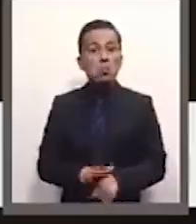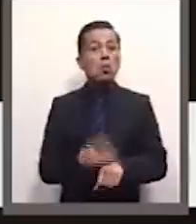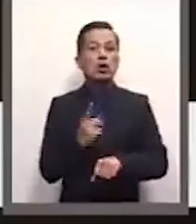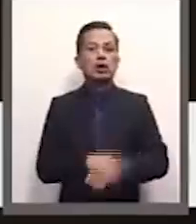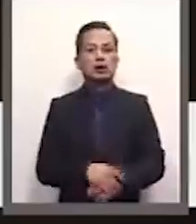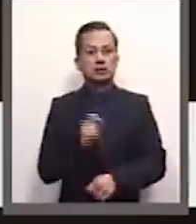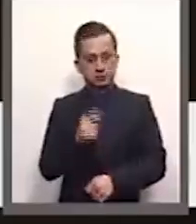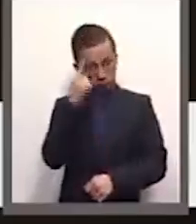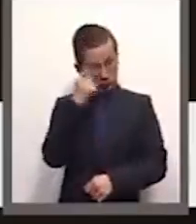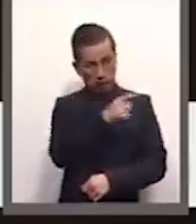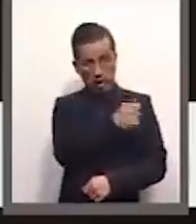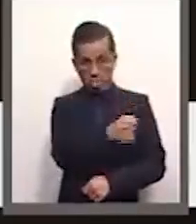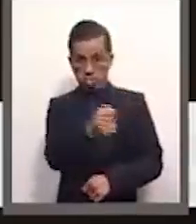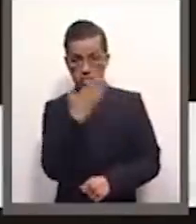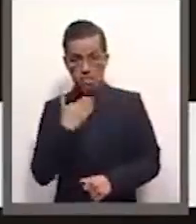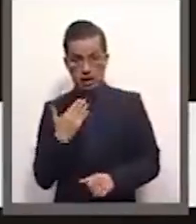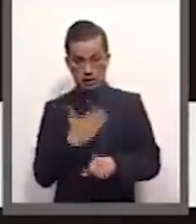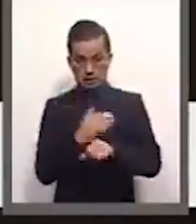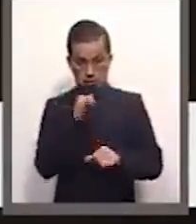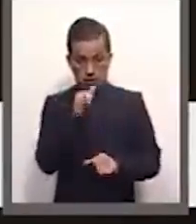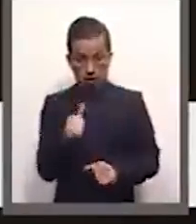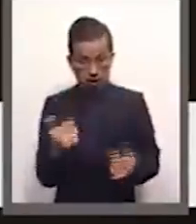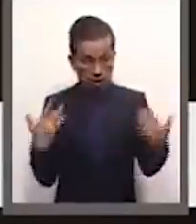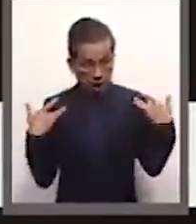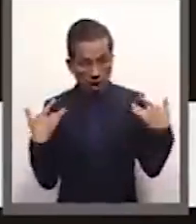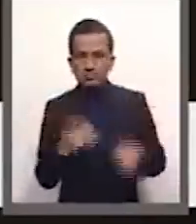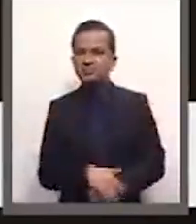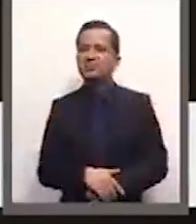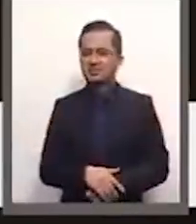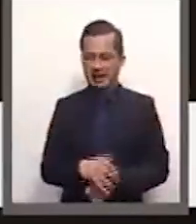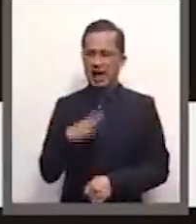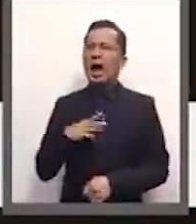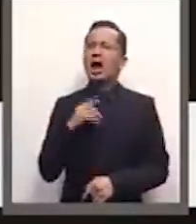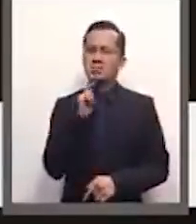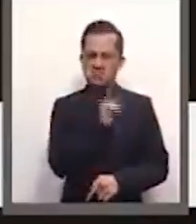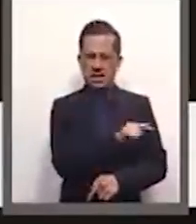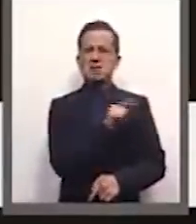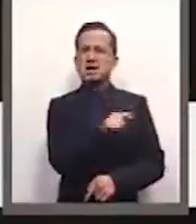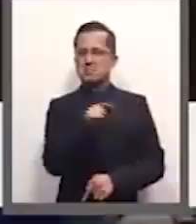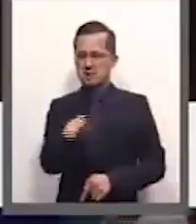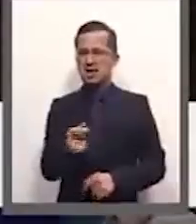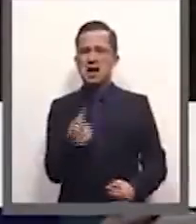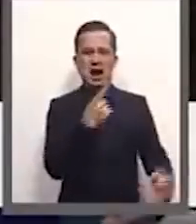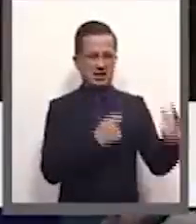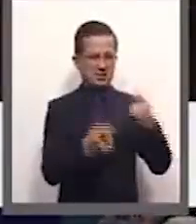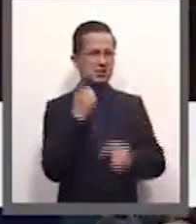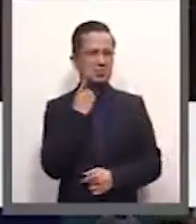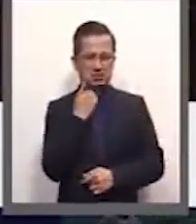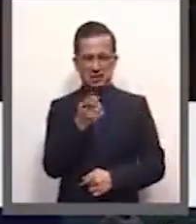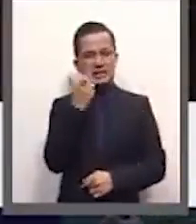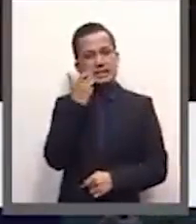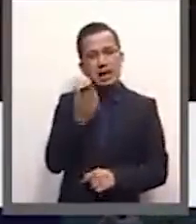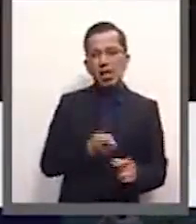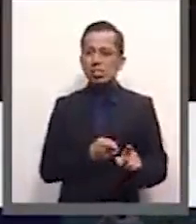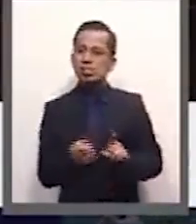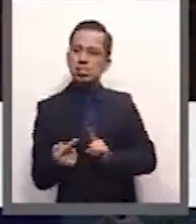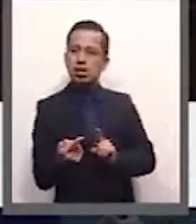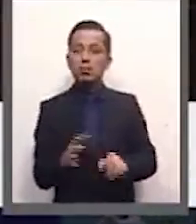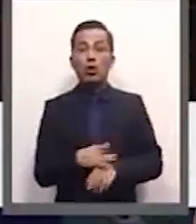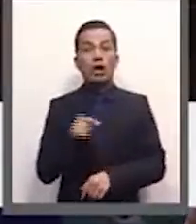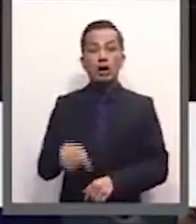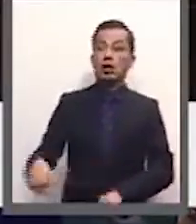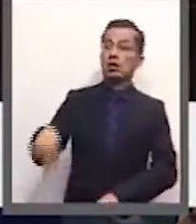inmunidad, hay varios legisladores que están queriendo meter, aquí dicen una cosa, pero abajo están queriendo meter que